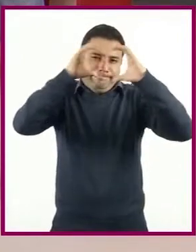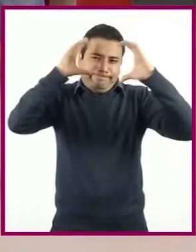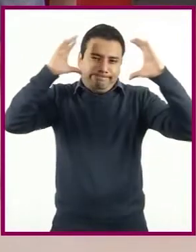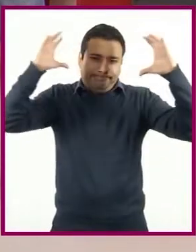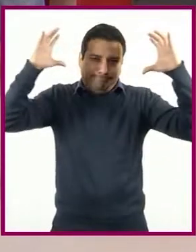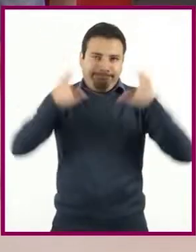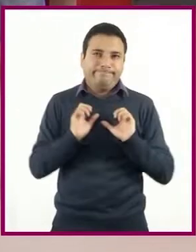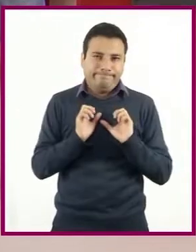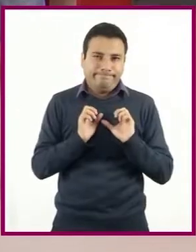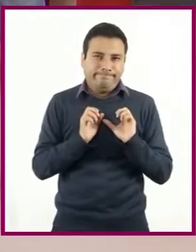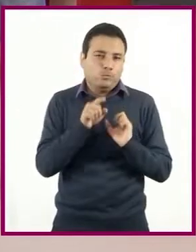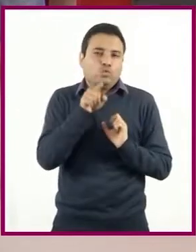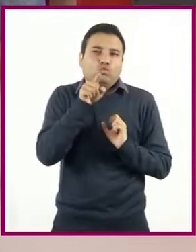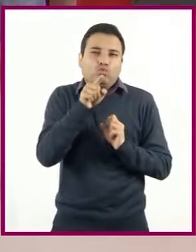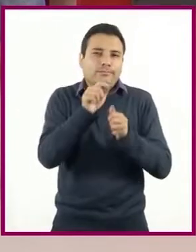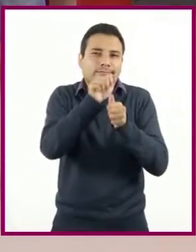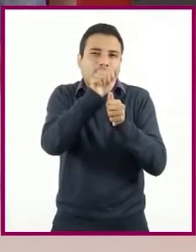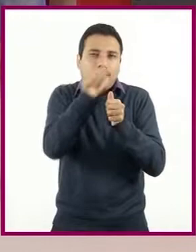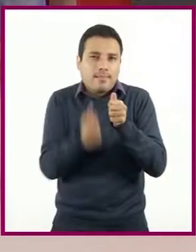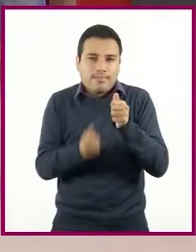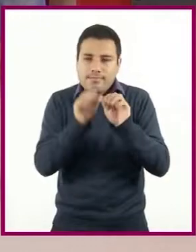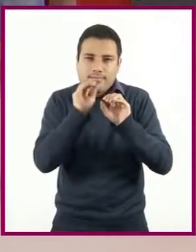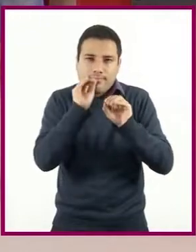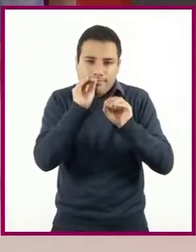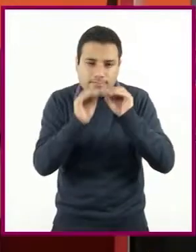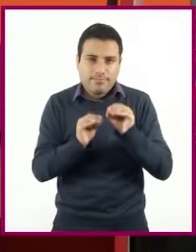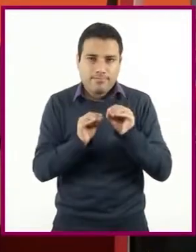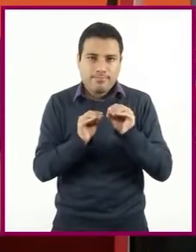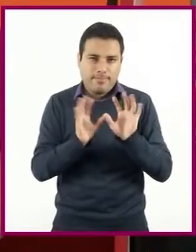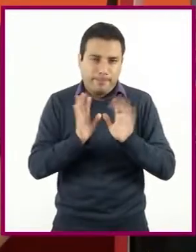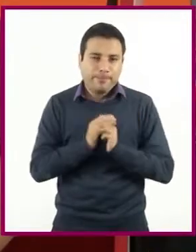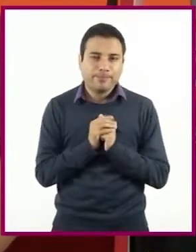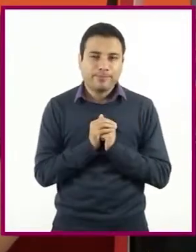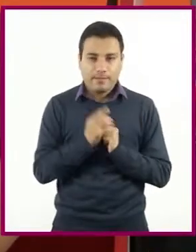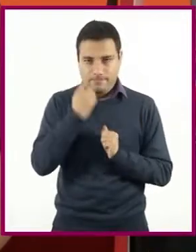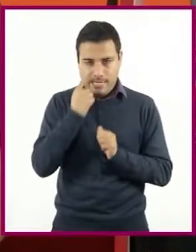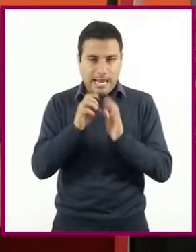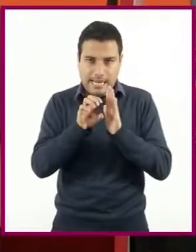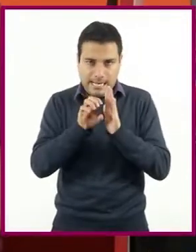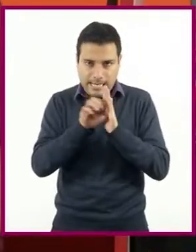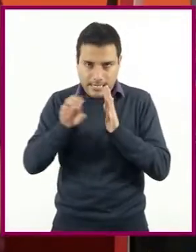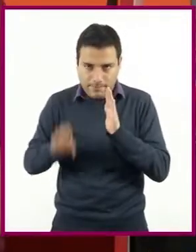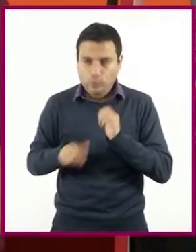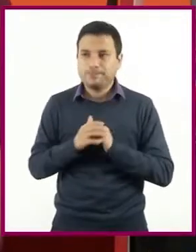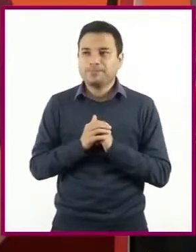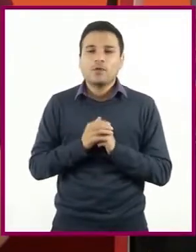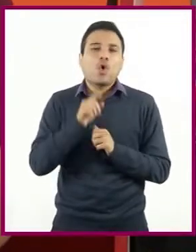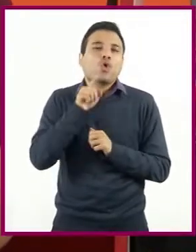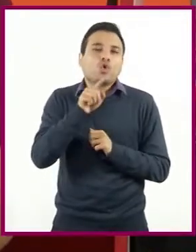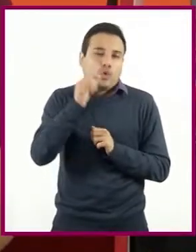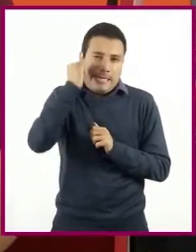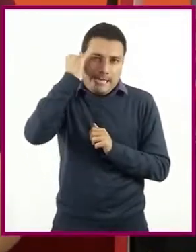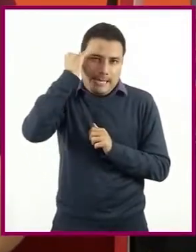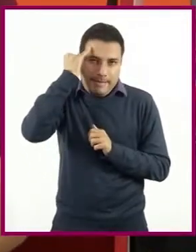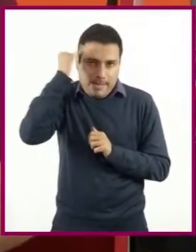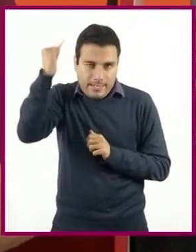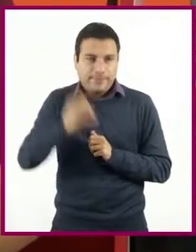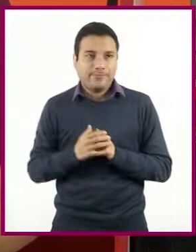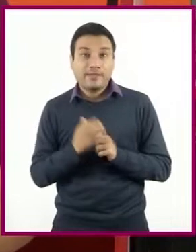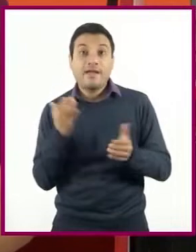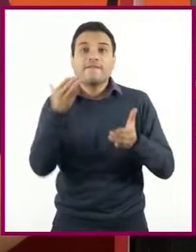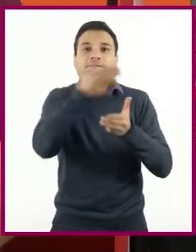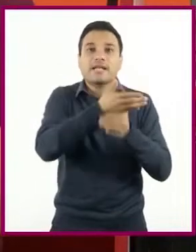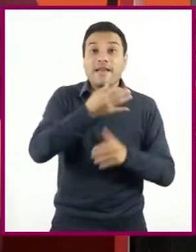algún recurso artístico como los que hemos practicado. Por ejemplo, imagina que asistes a una fiesta del castillo